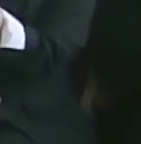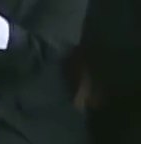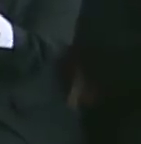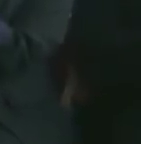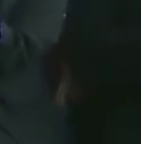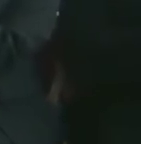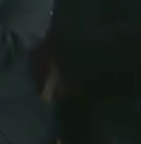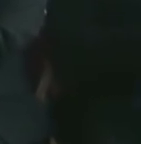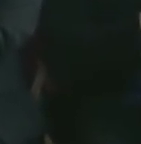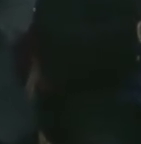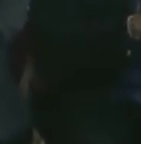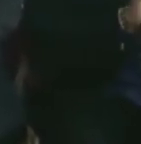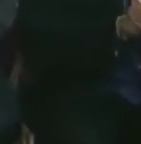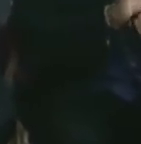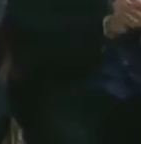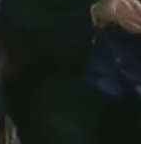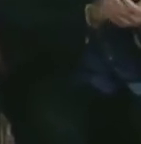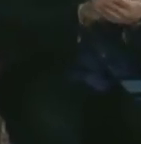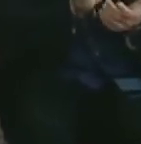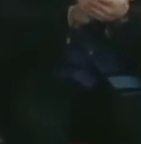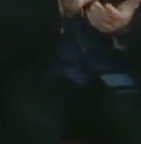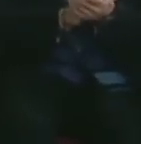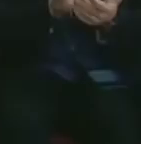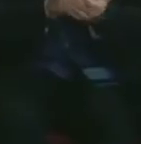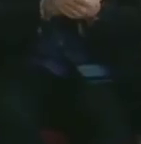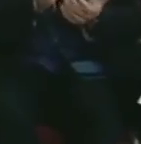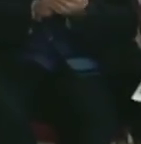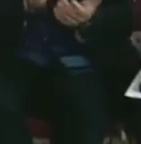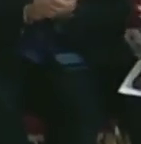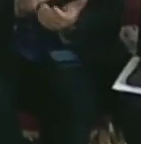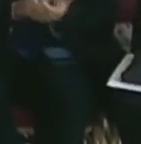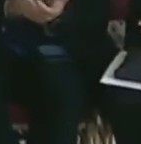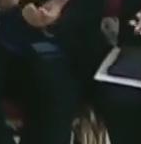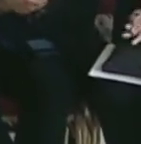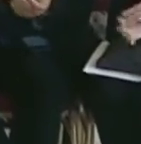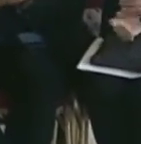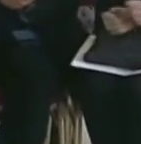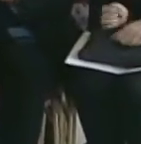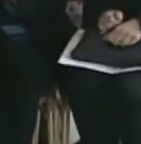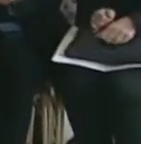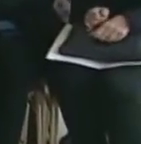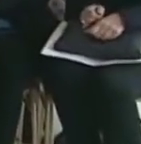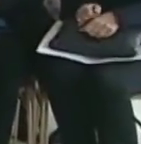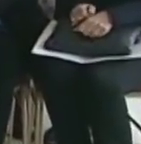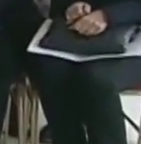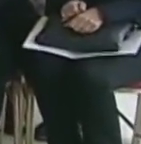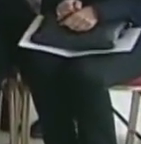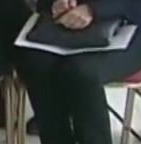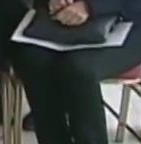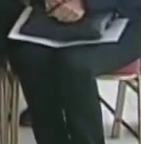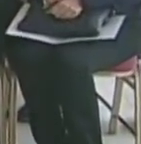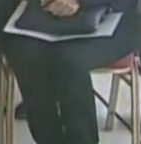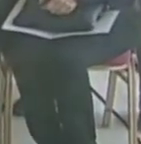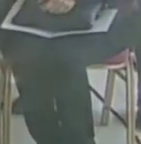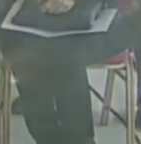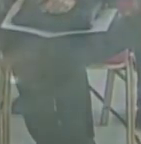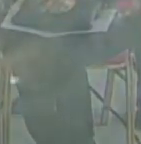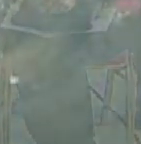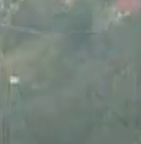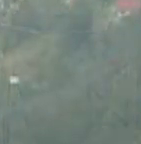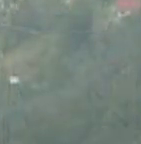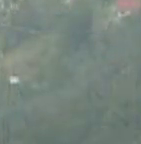A continuación, palabras del ciudadano Nicolás Maduro Moros, presidente constitucional de la República Bolivariana de